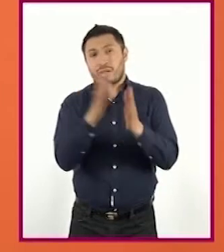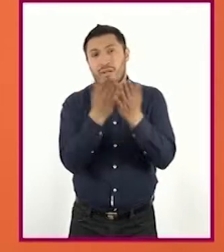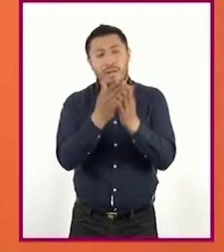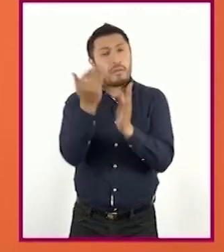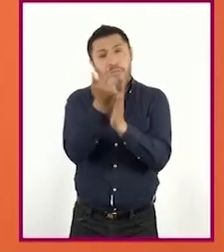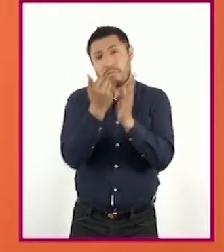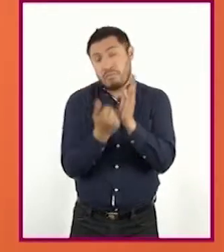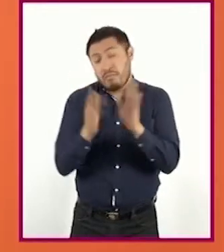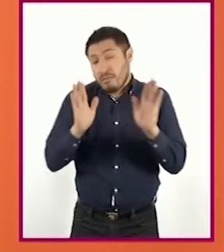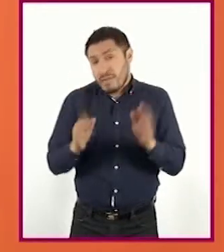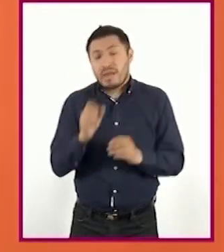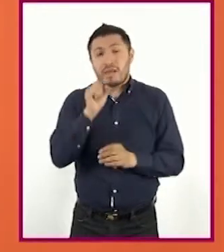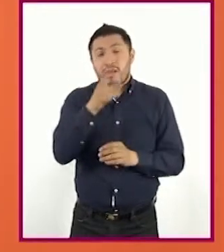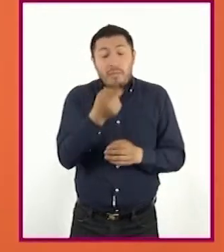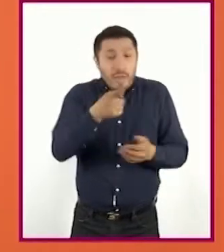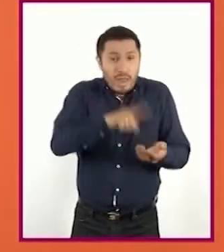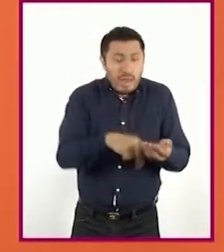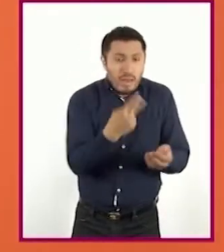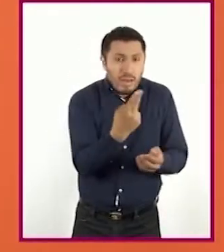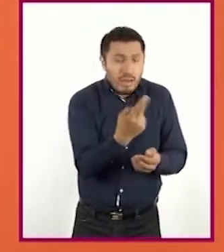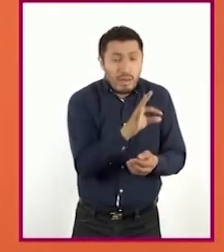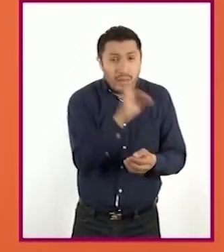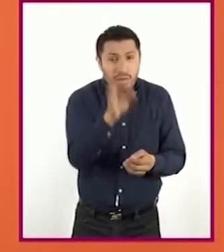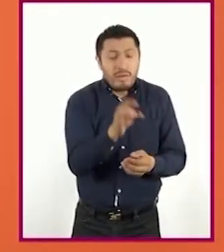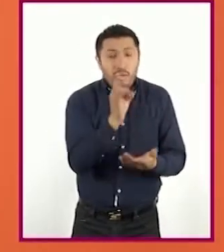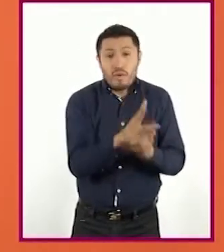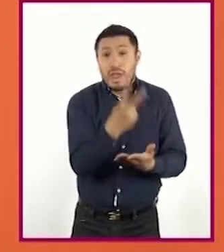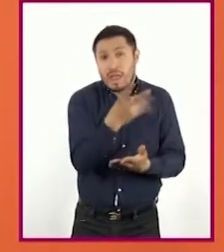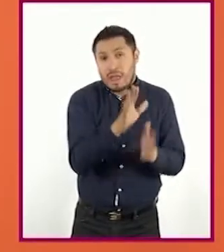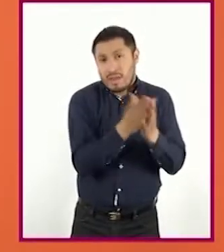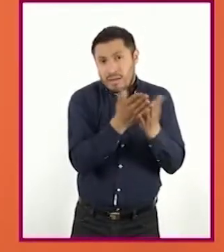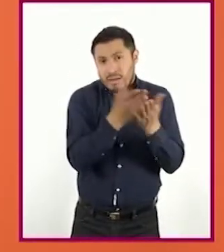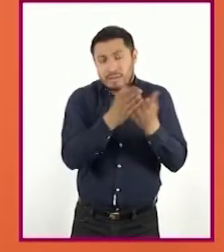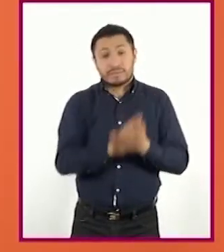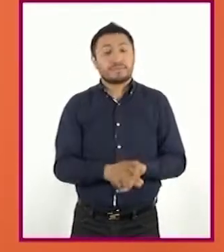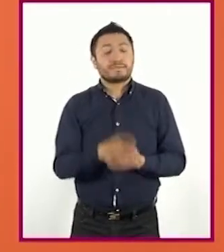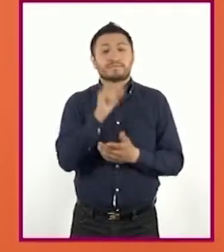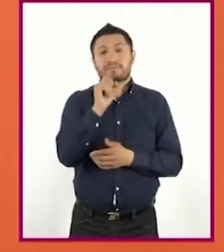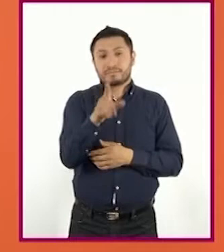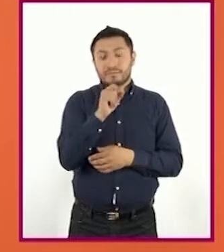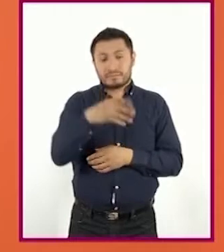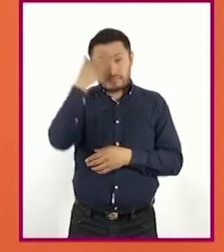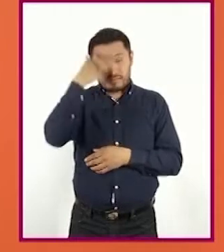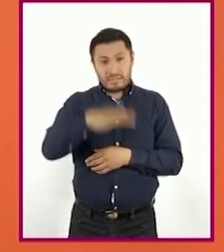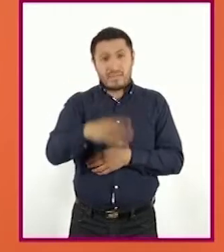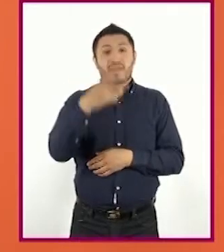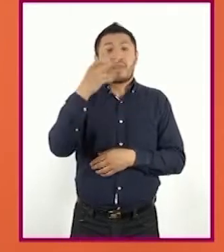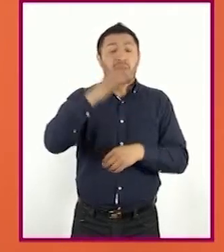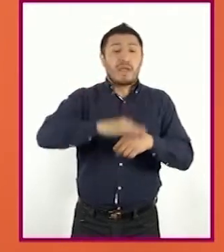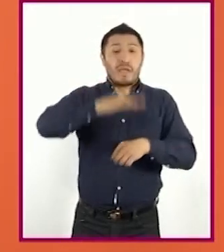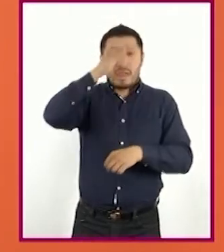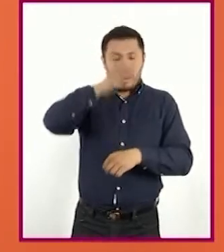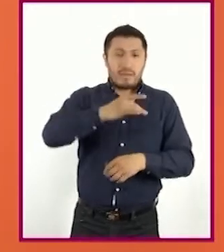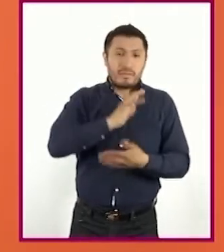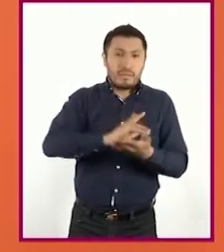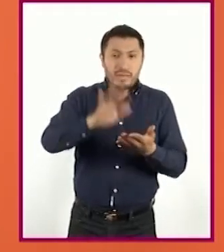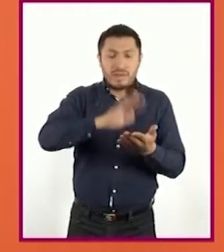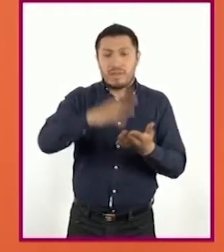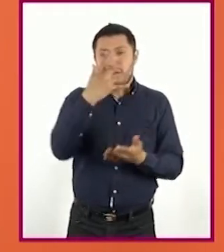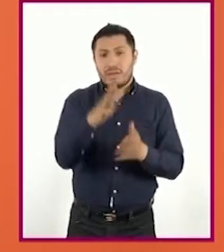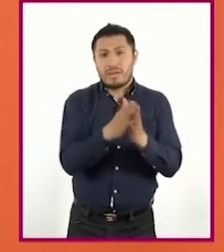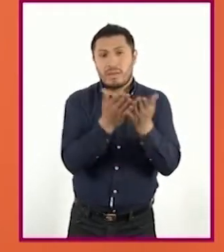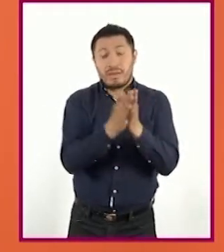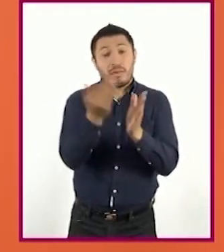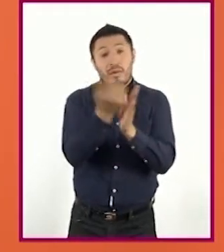menos, incluido el 25% que leyeron solo 2 libros. También se sabe que son más los que leyeron 5 libros